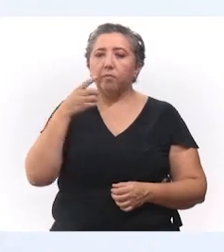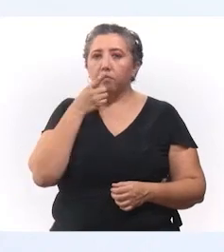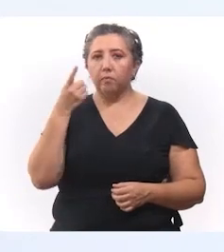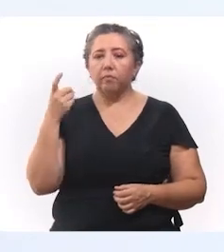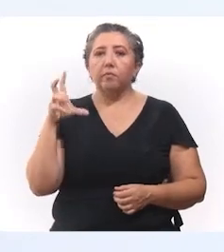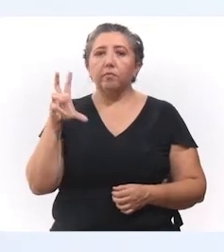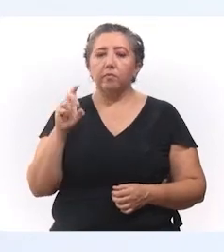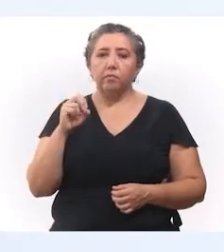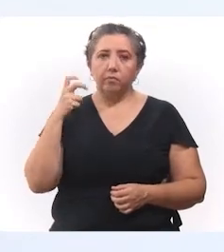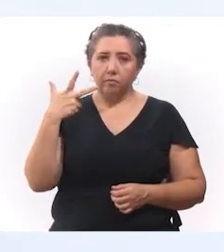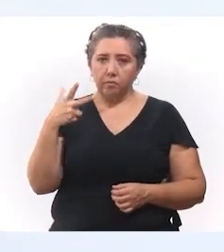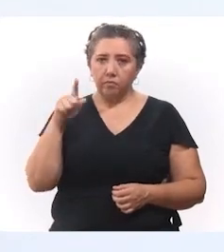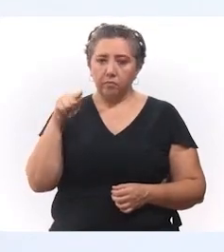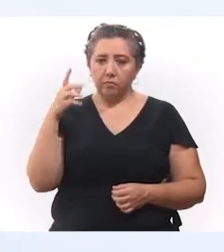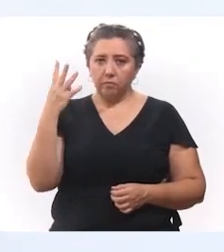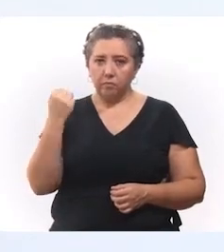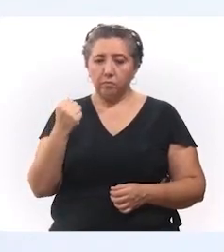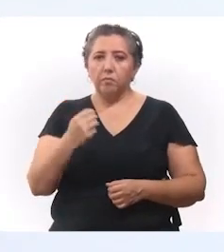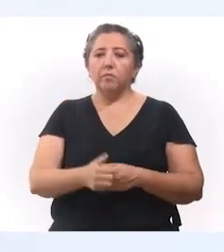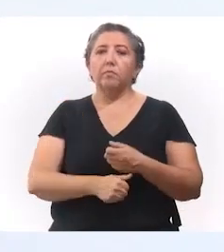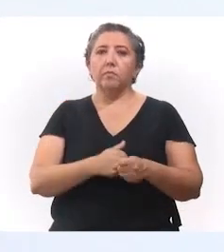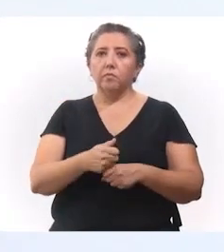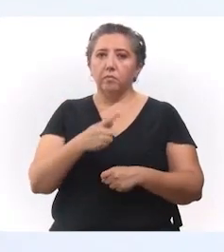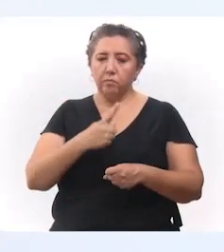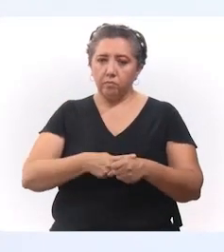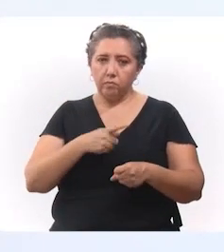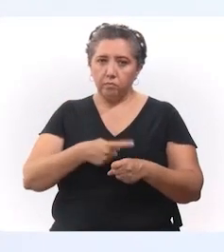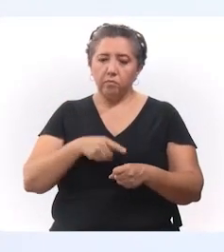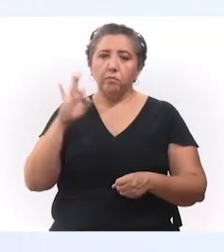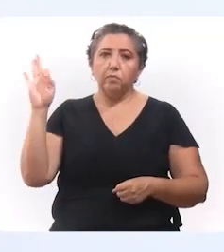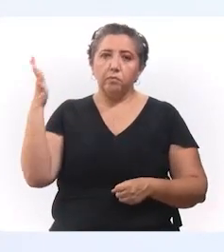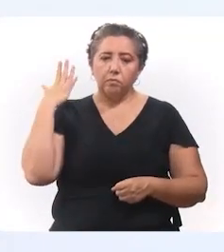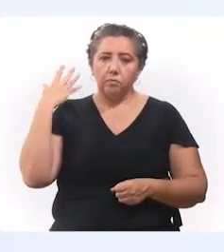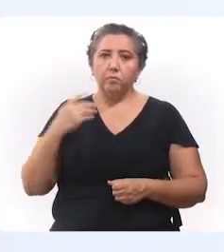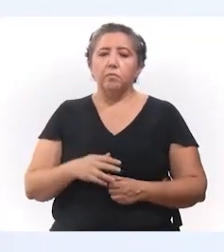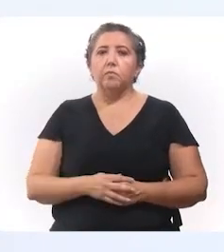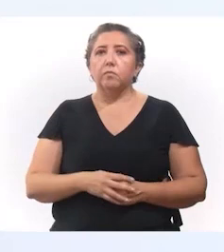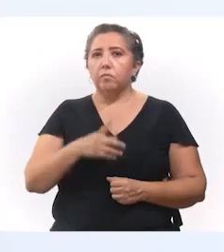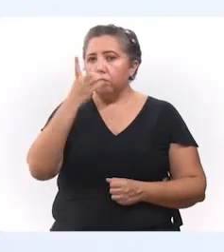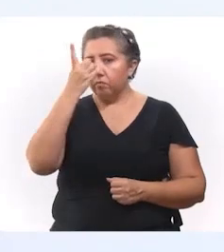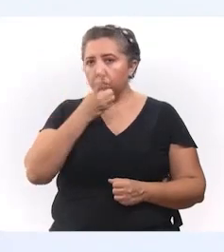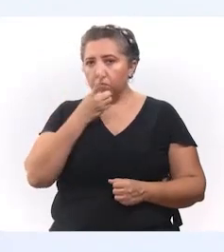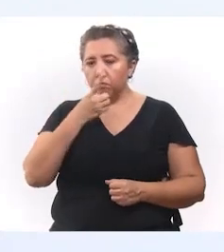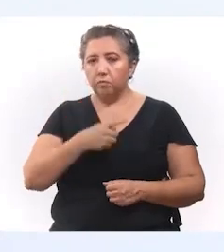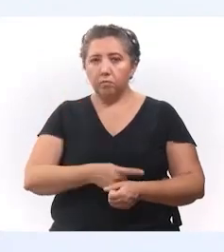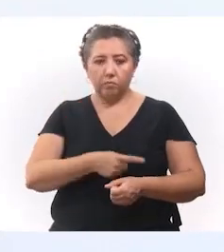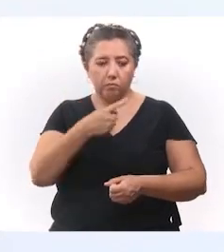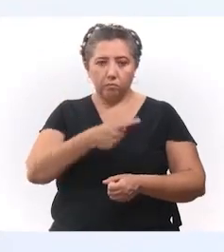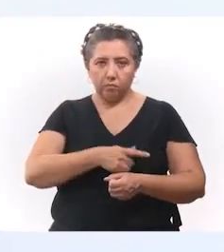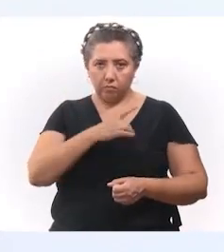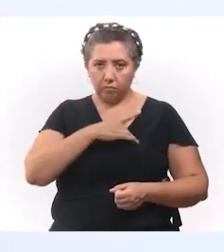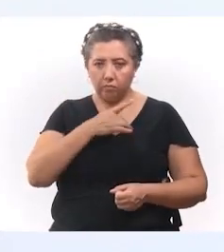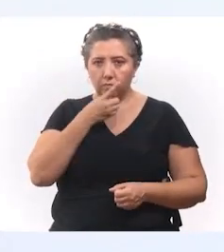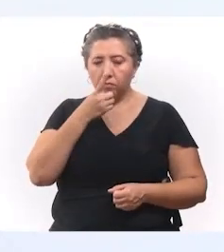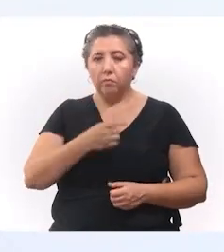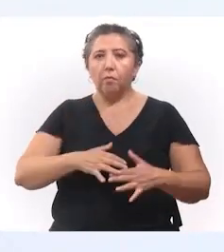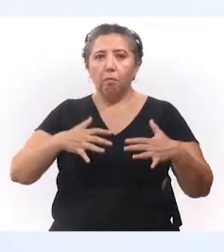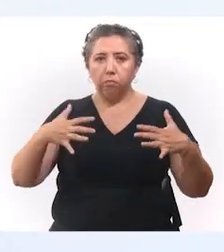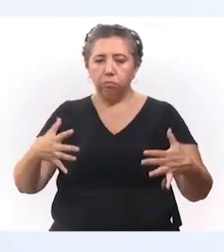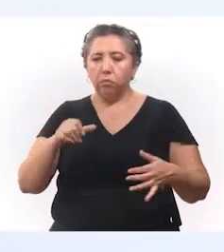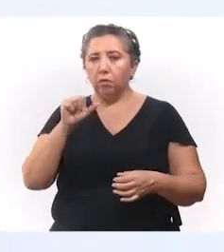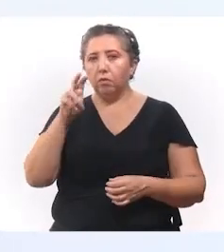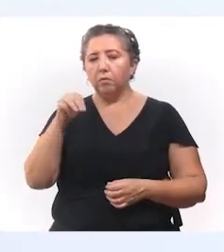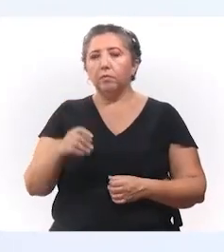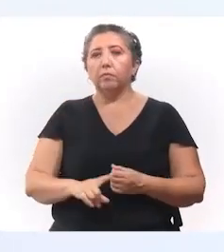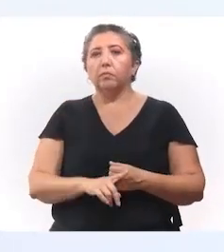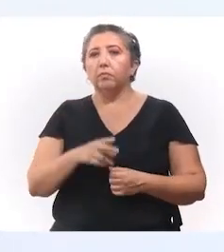de edad de 38 a 79 años. Sus principales enfermedades fueron diabetes, hipertensión arterial, obesidad,